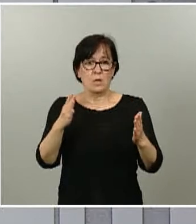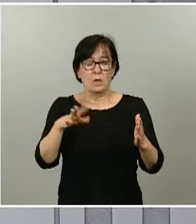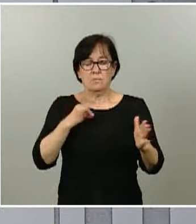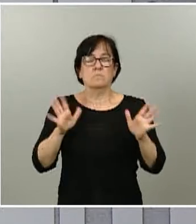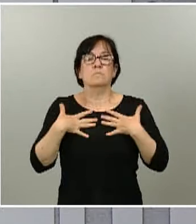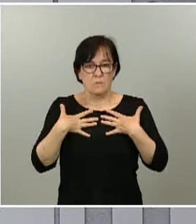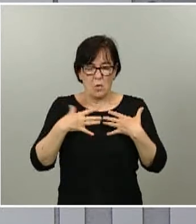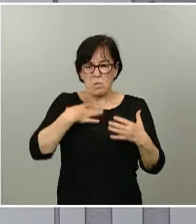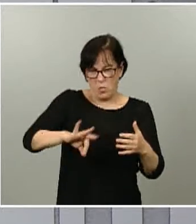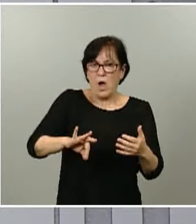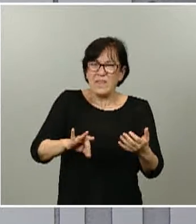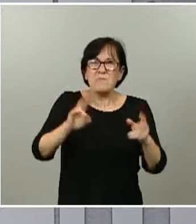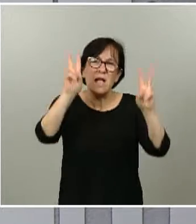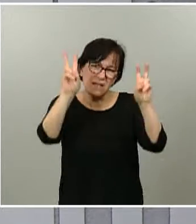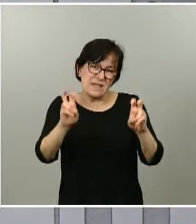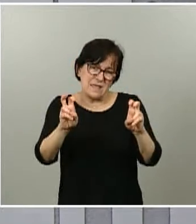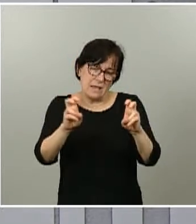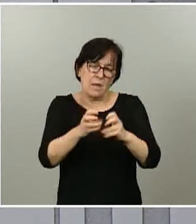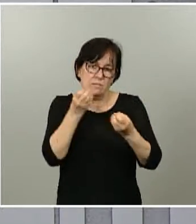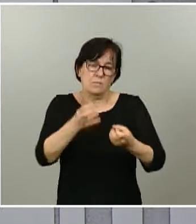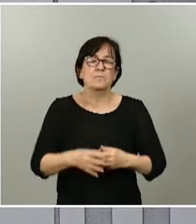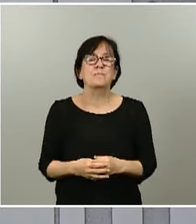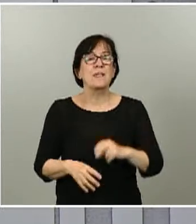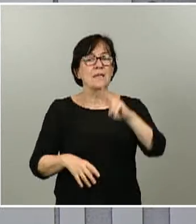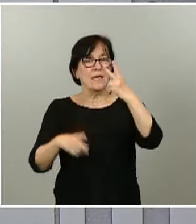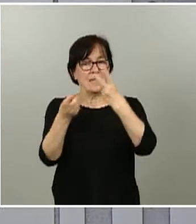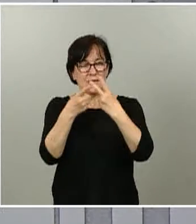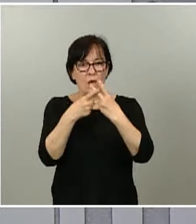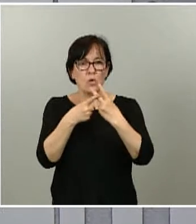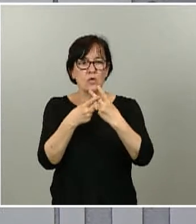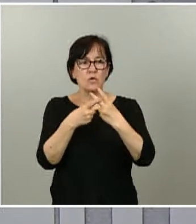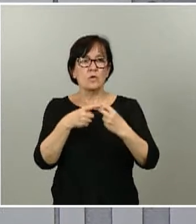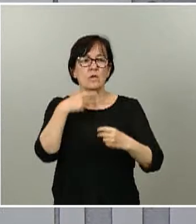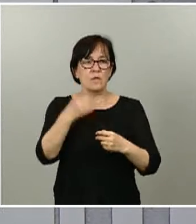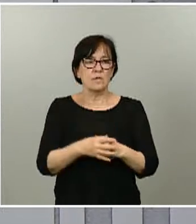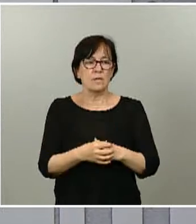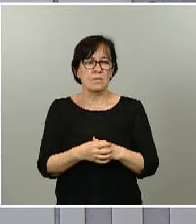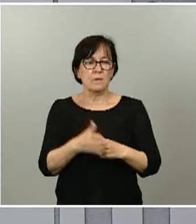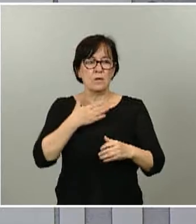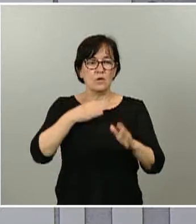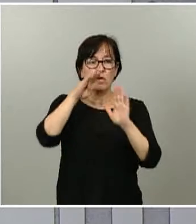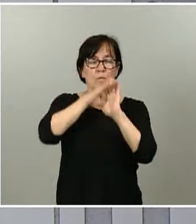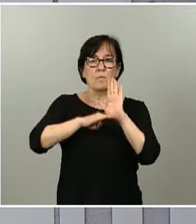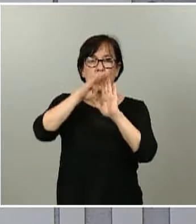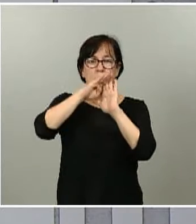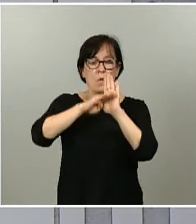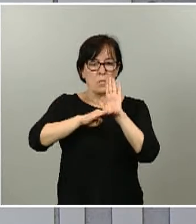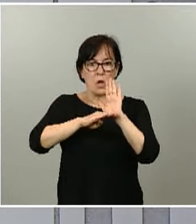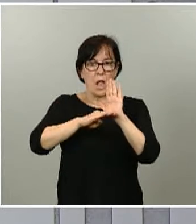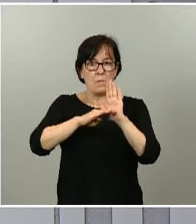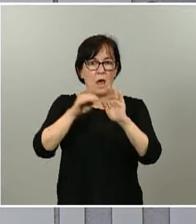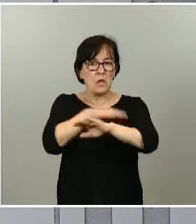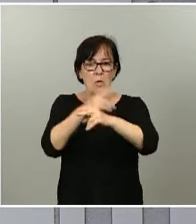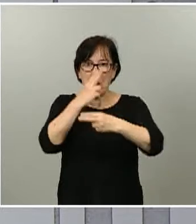esta cuestión y por la noticia. En segundo lugar, decirle que nuestro programa de gobierno es público y nosotros siempre hemos